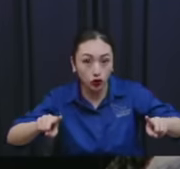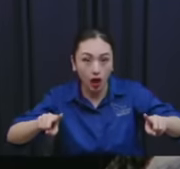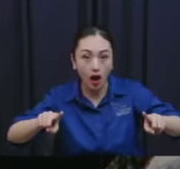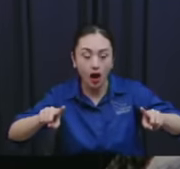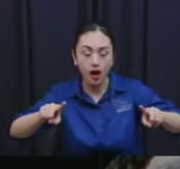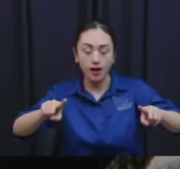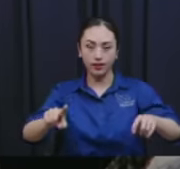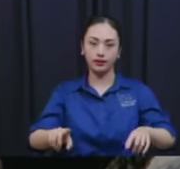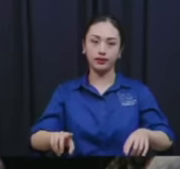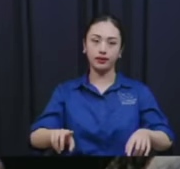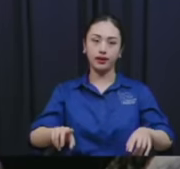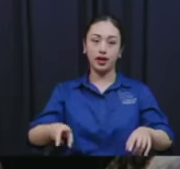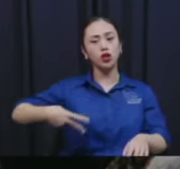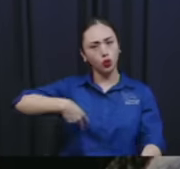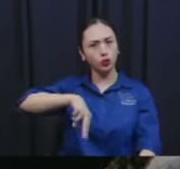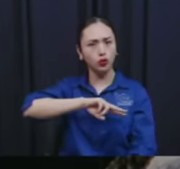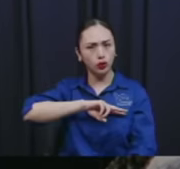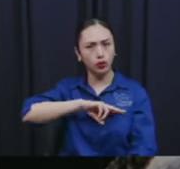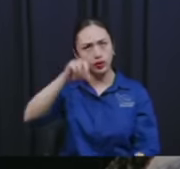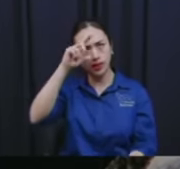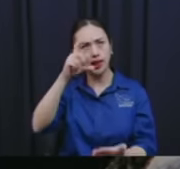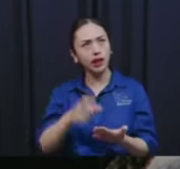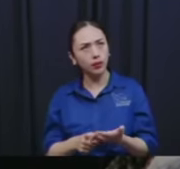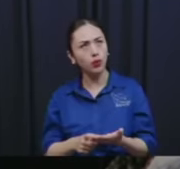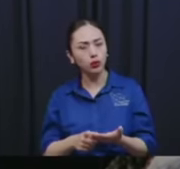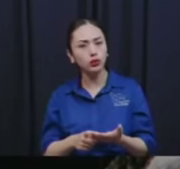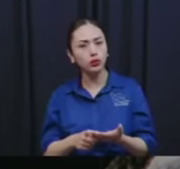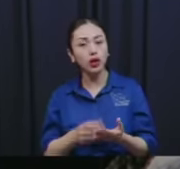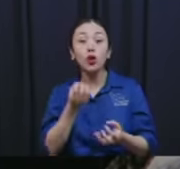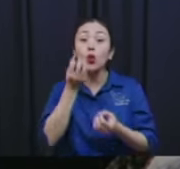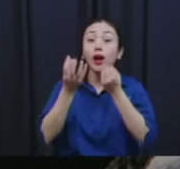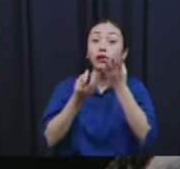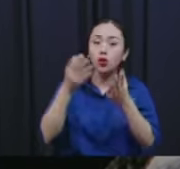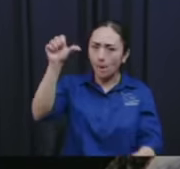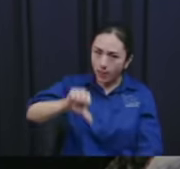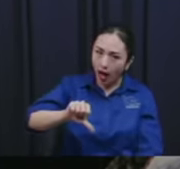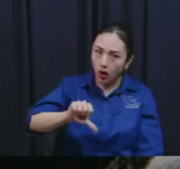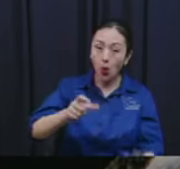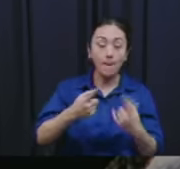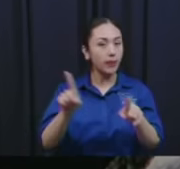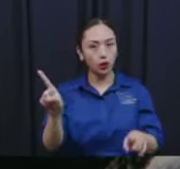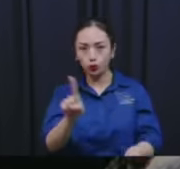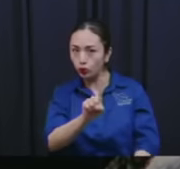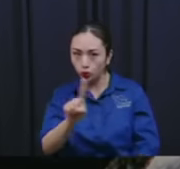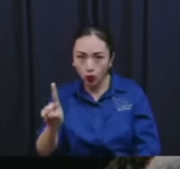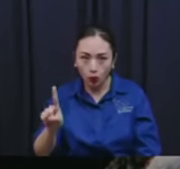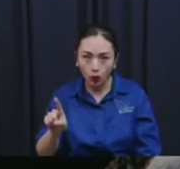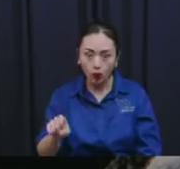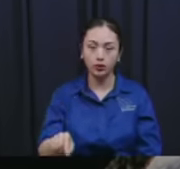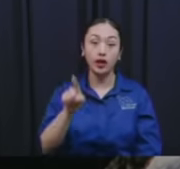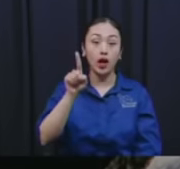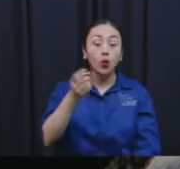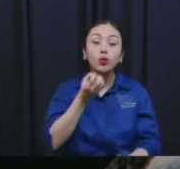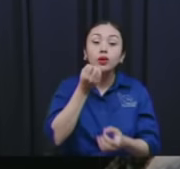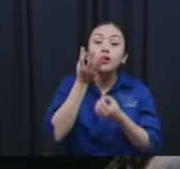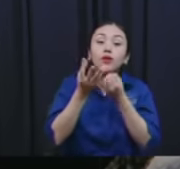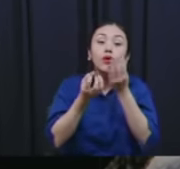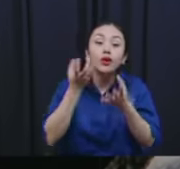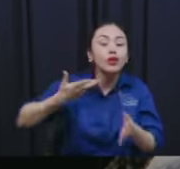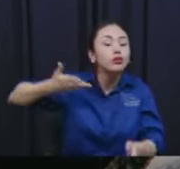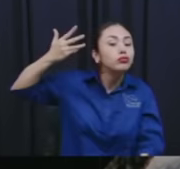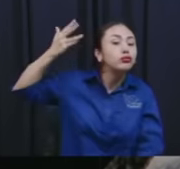llegamos a creer que era música de barba y no lo era Era una música jasídica